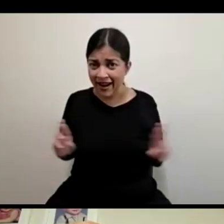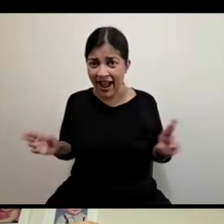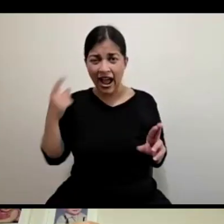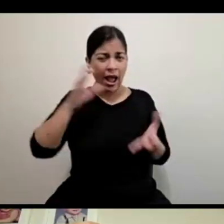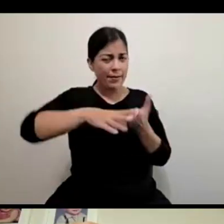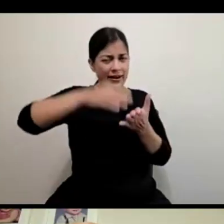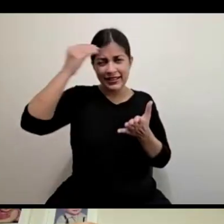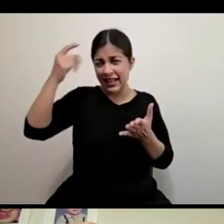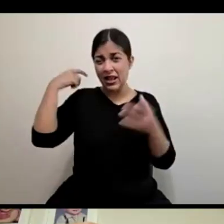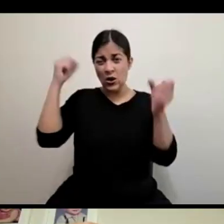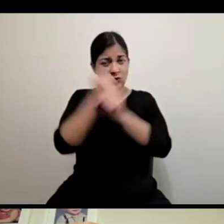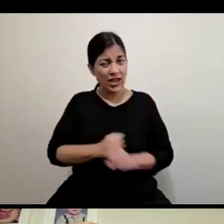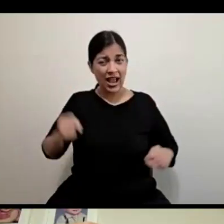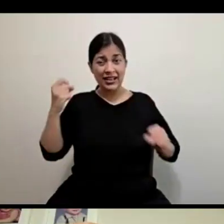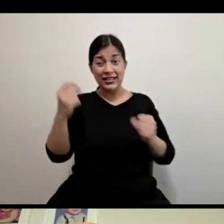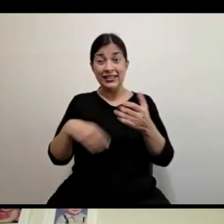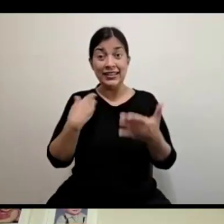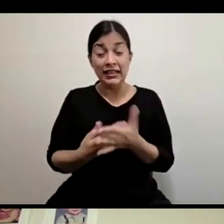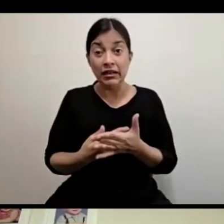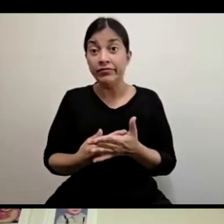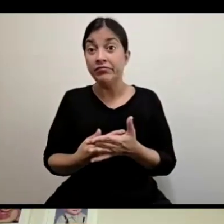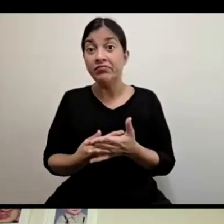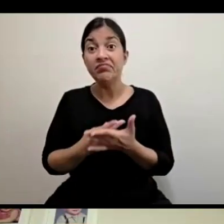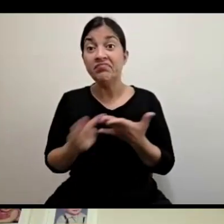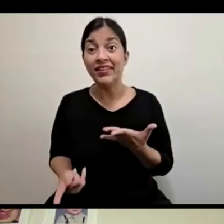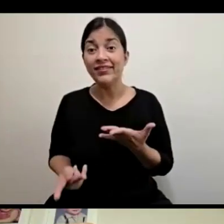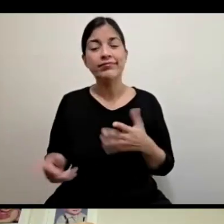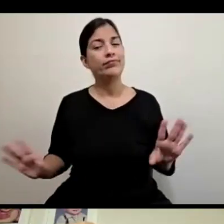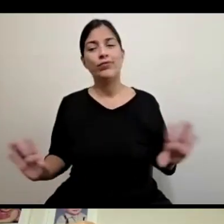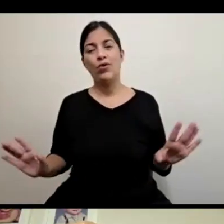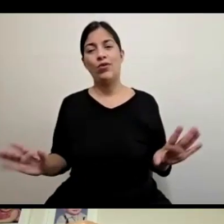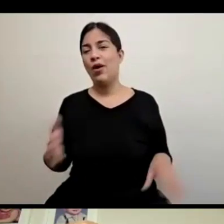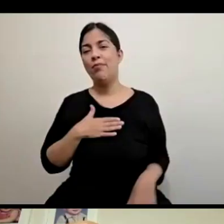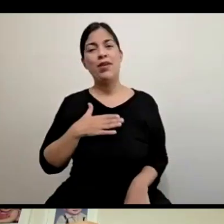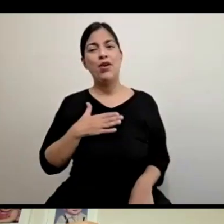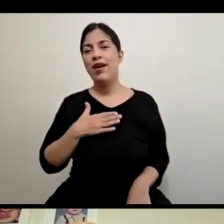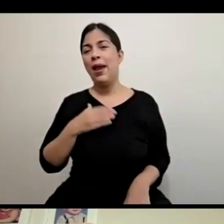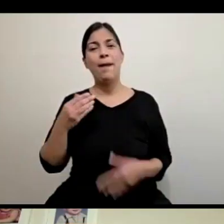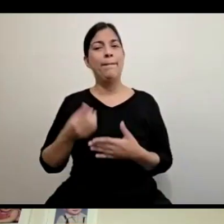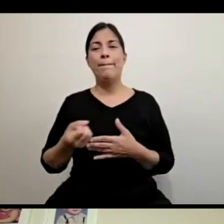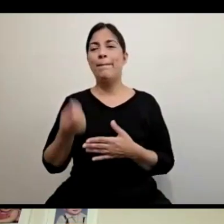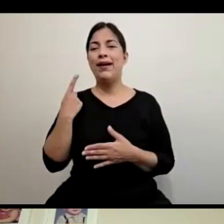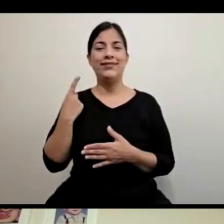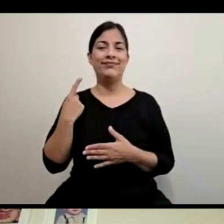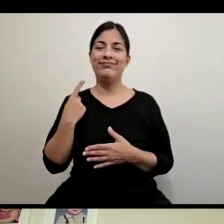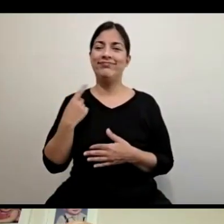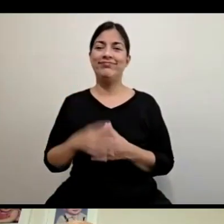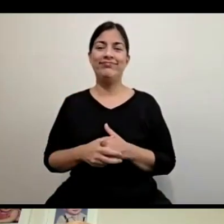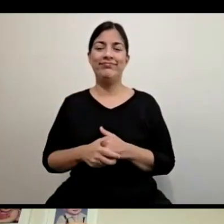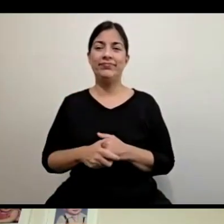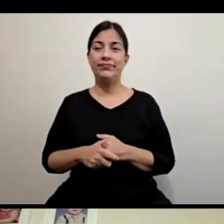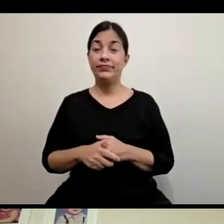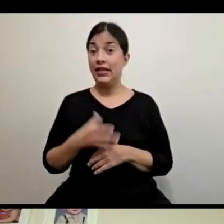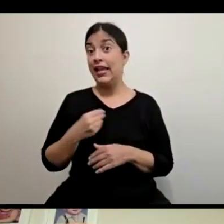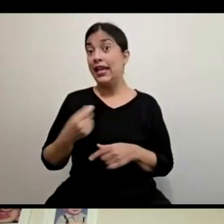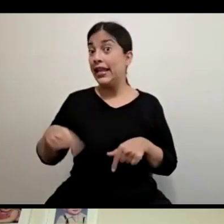luchar para... Y yo dije, no, esto no es lo mío está lo mío está backstage, lo mío está en el... No, y los nervios,